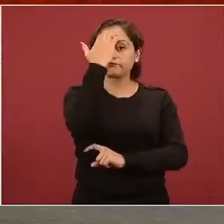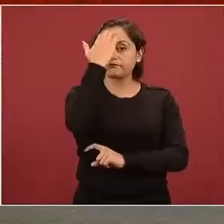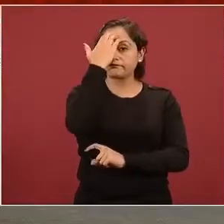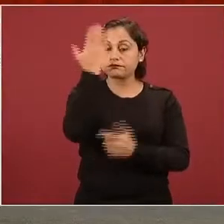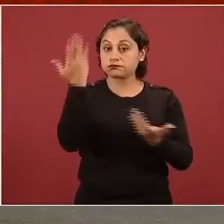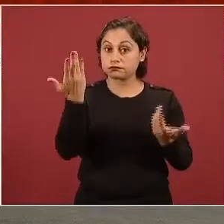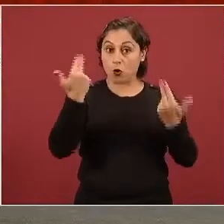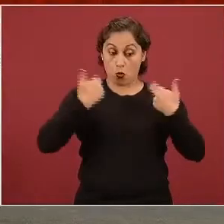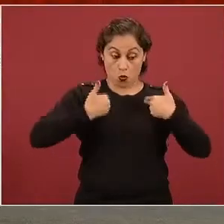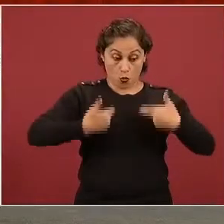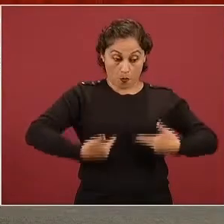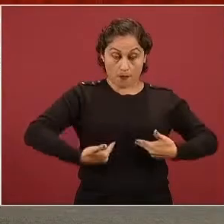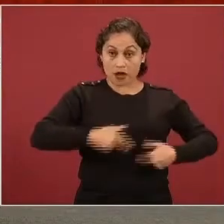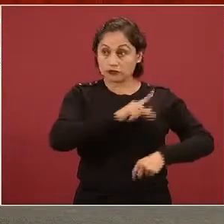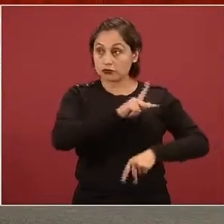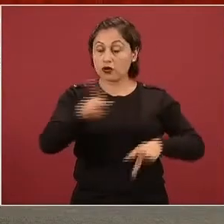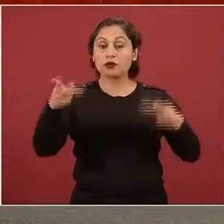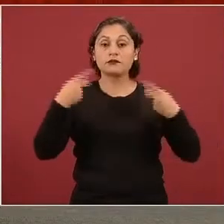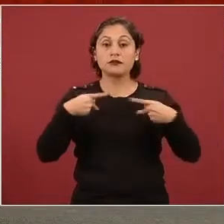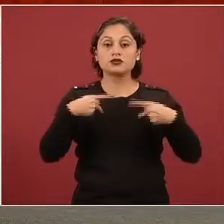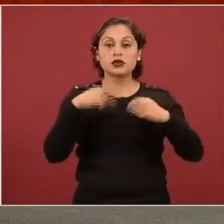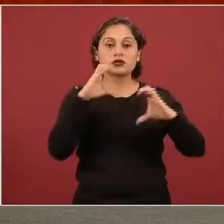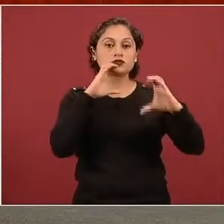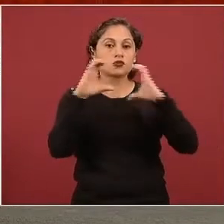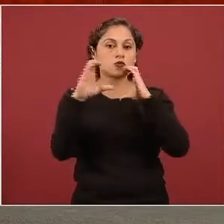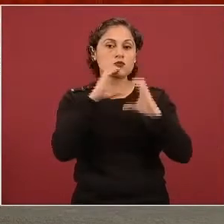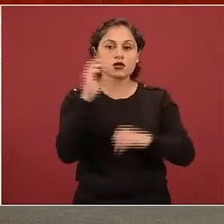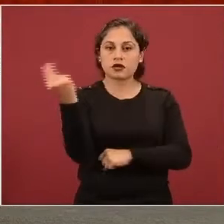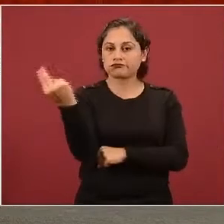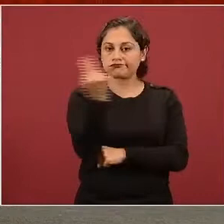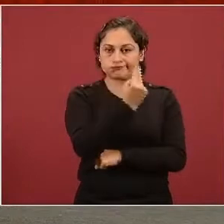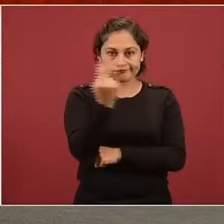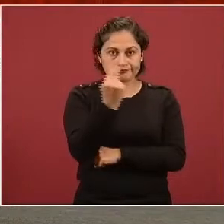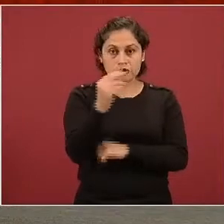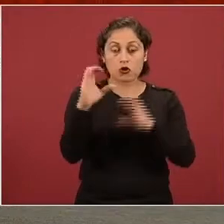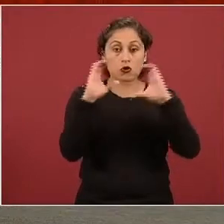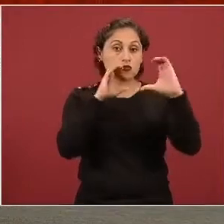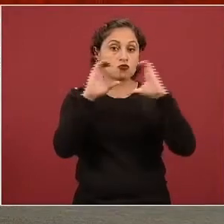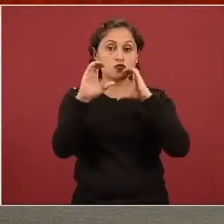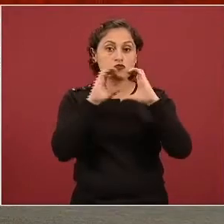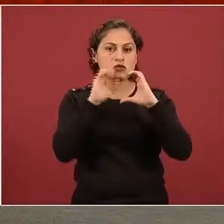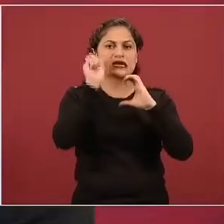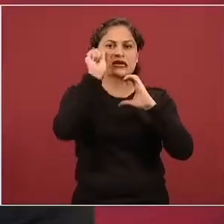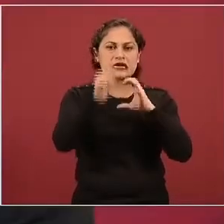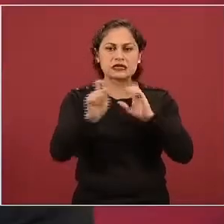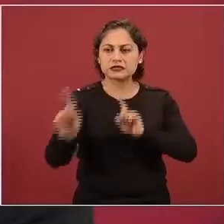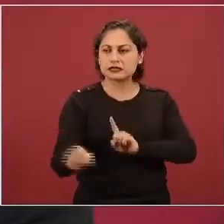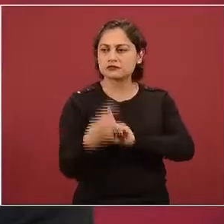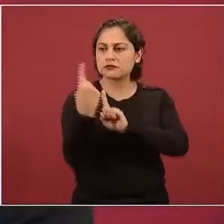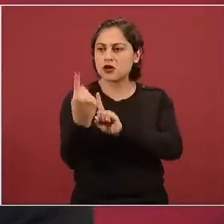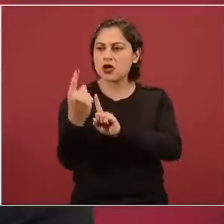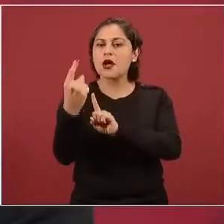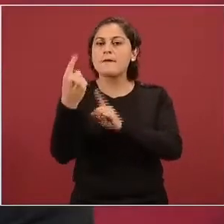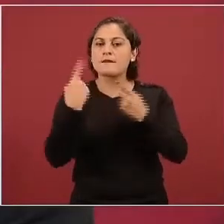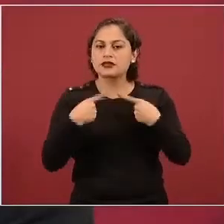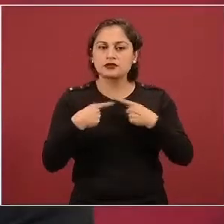vivir sin comunicarnos si en toda comunicación se desarrolla un tipo de relación entre dos o más